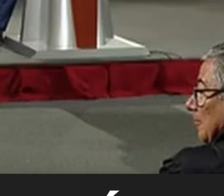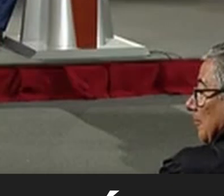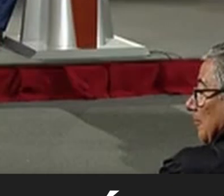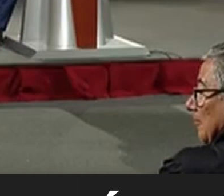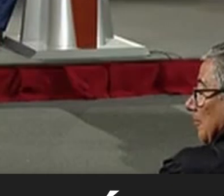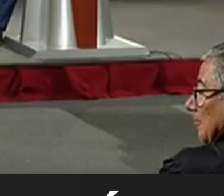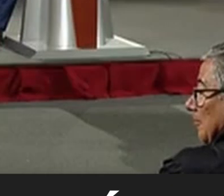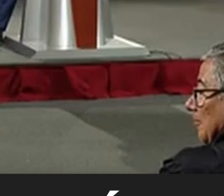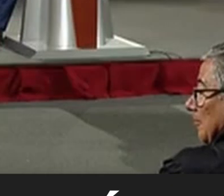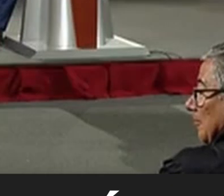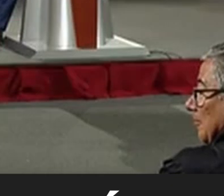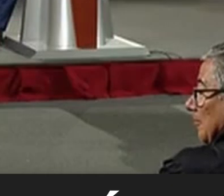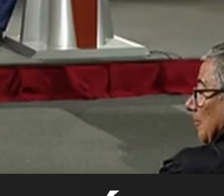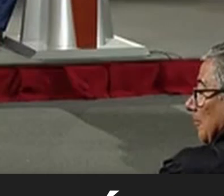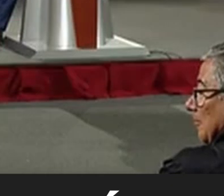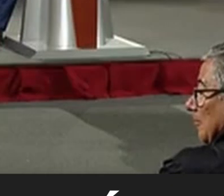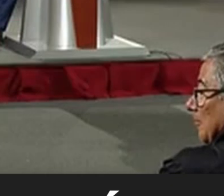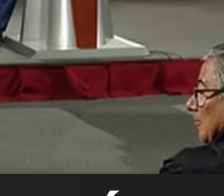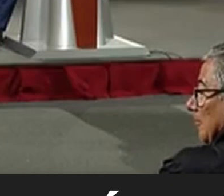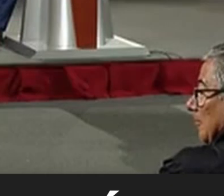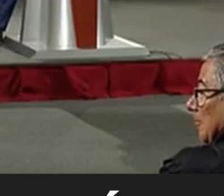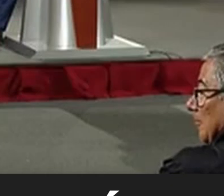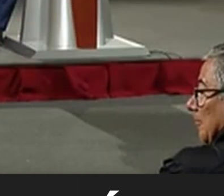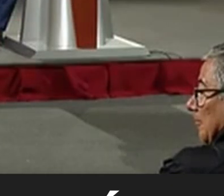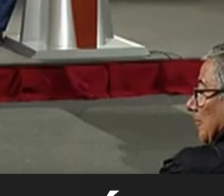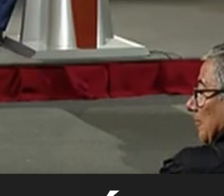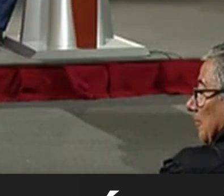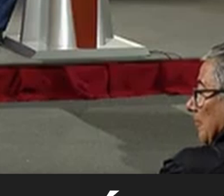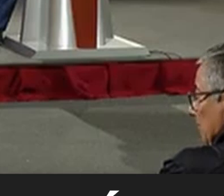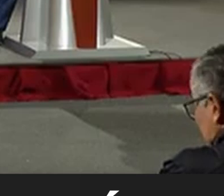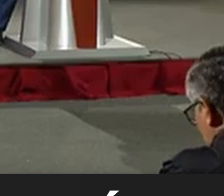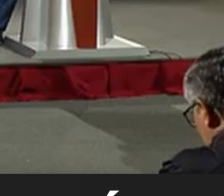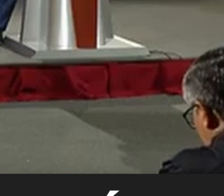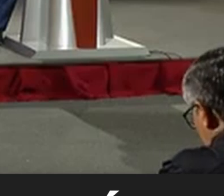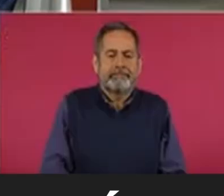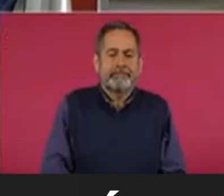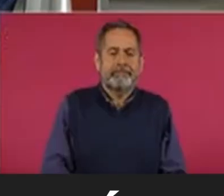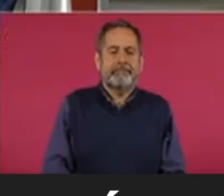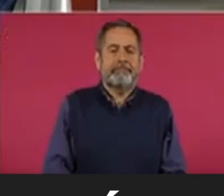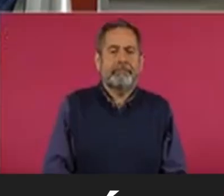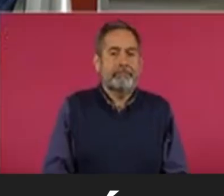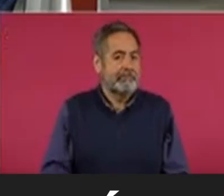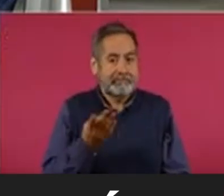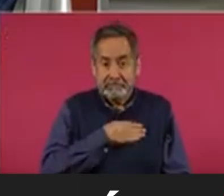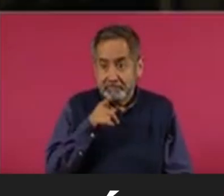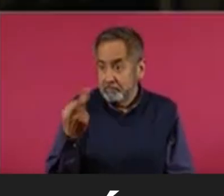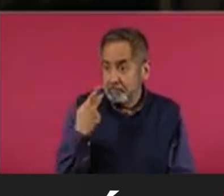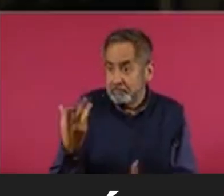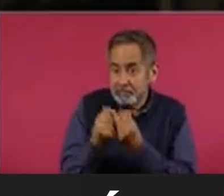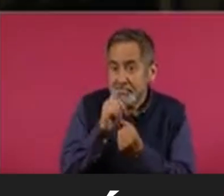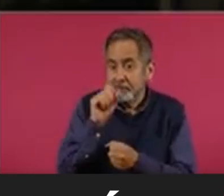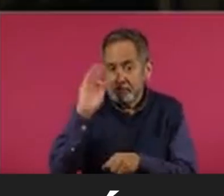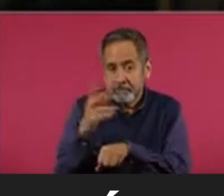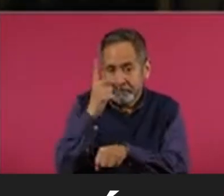fue en el mismo año, 1987. Y qué bueno que un compañero de nuestra facultad, por eso le pedimos que nos invite ahí